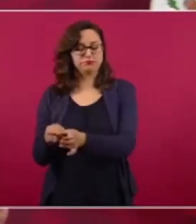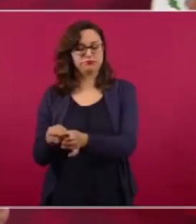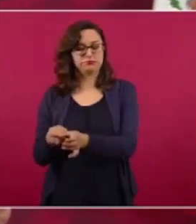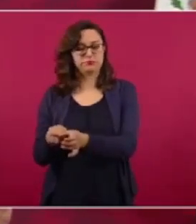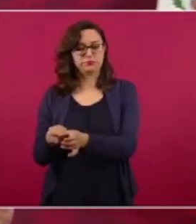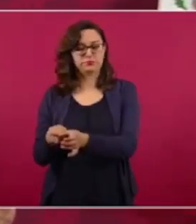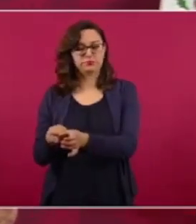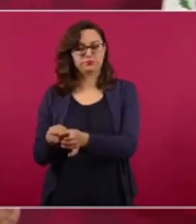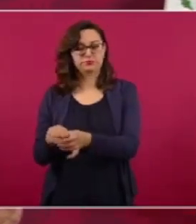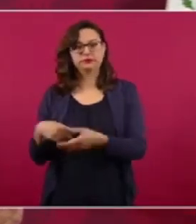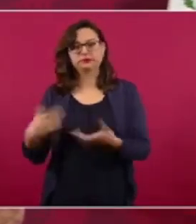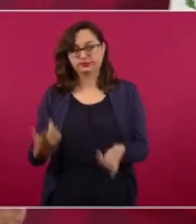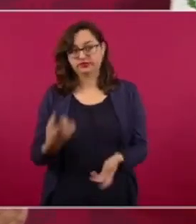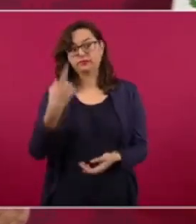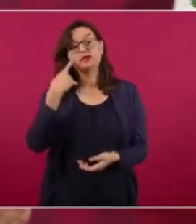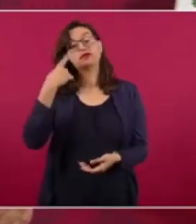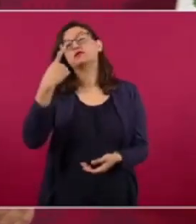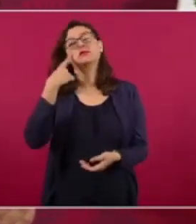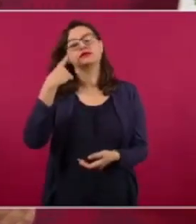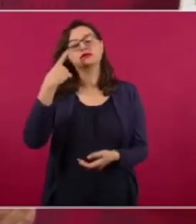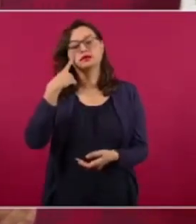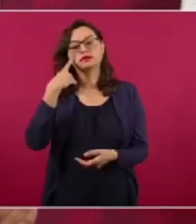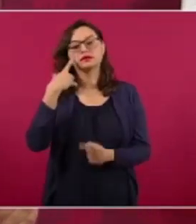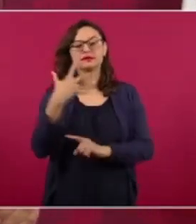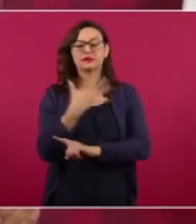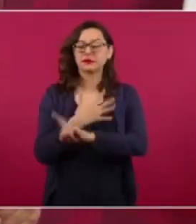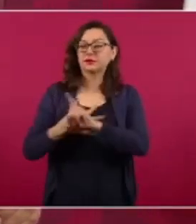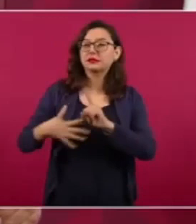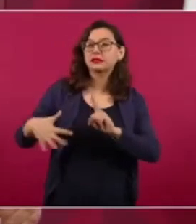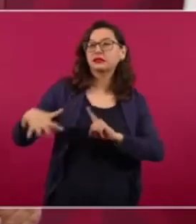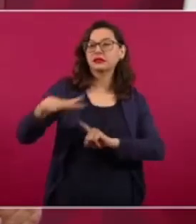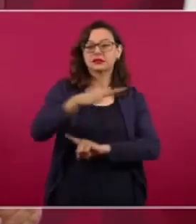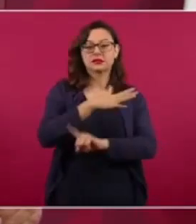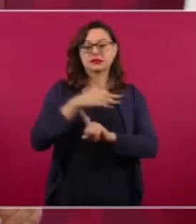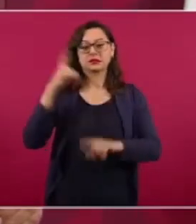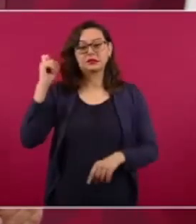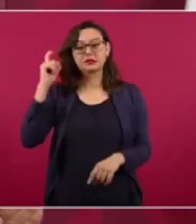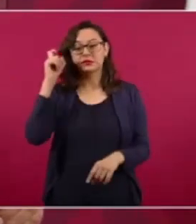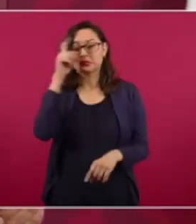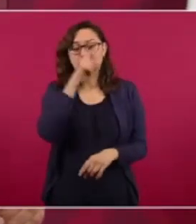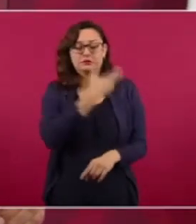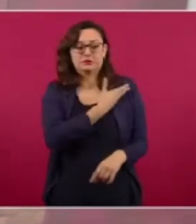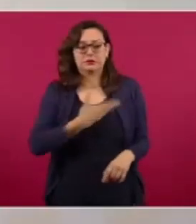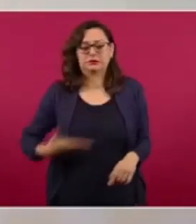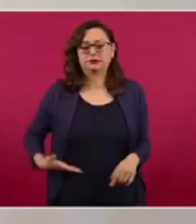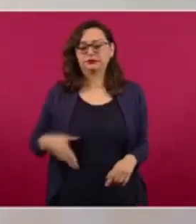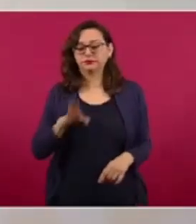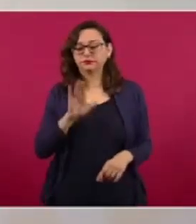la situación tan difícil del presidente Biden.